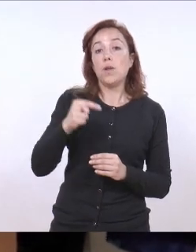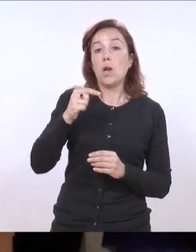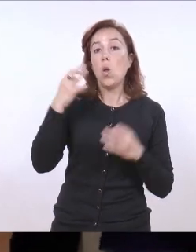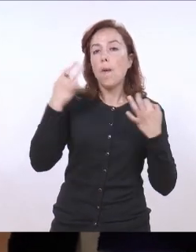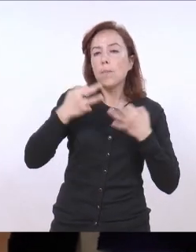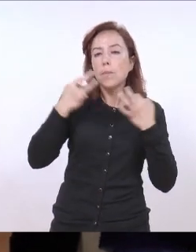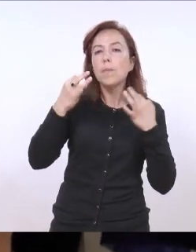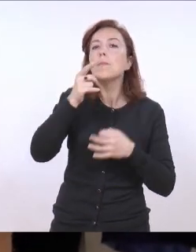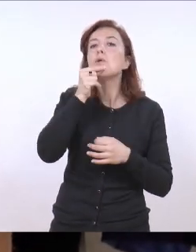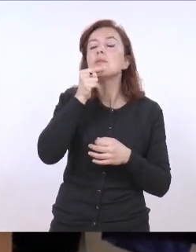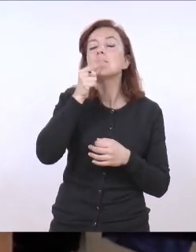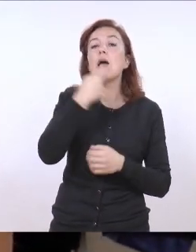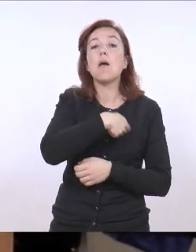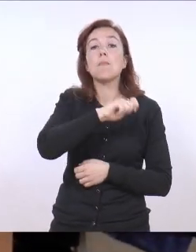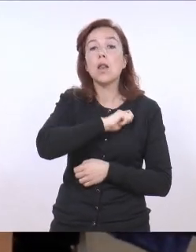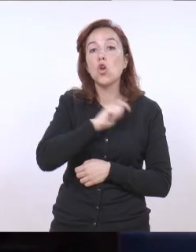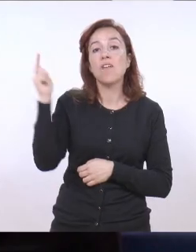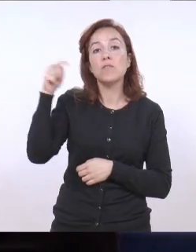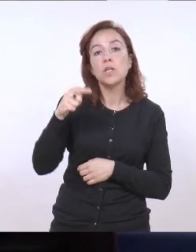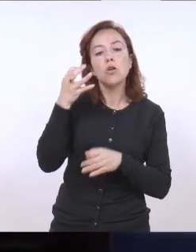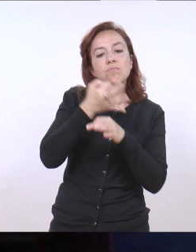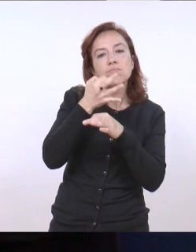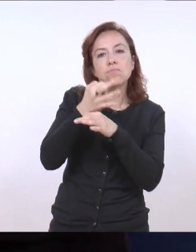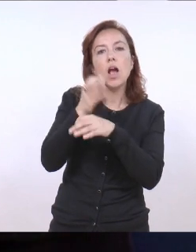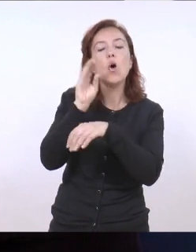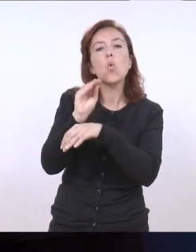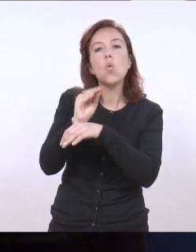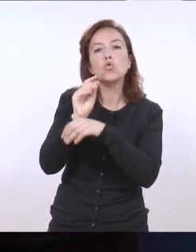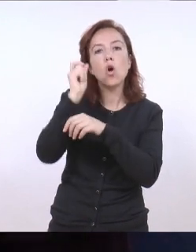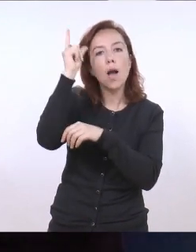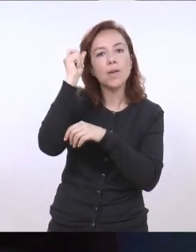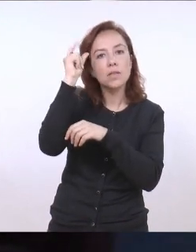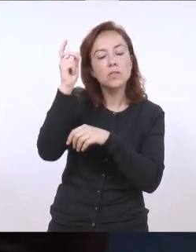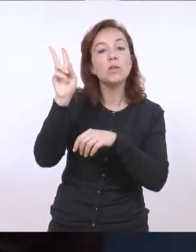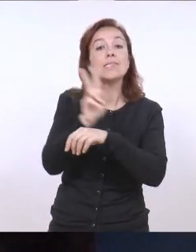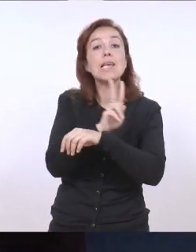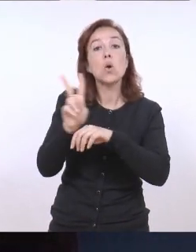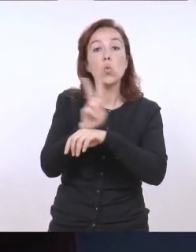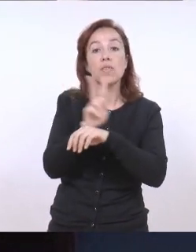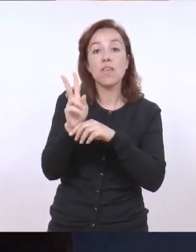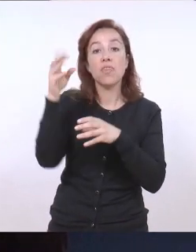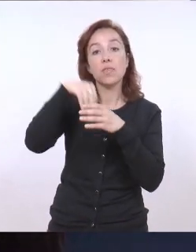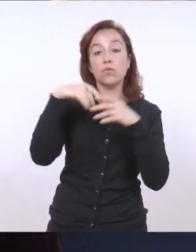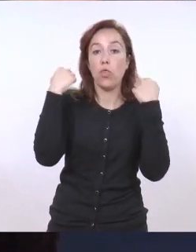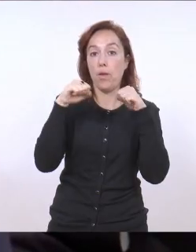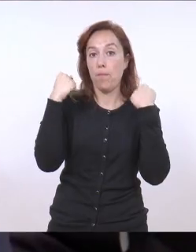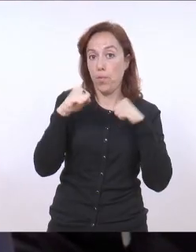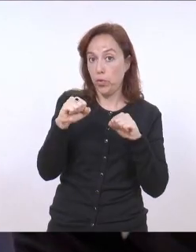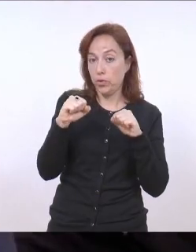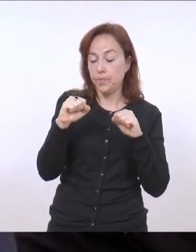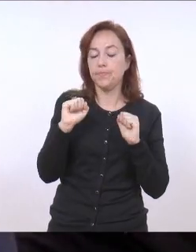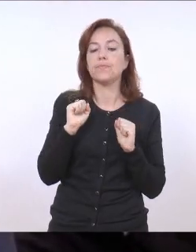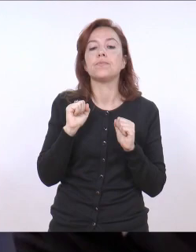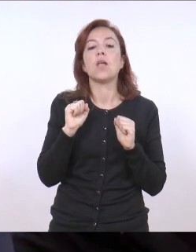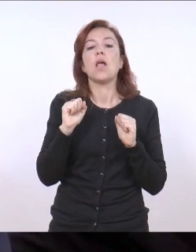Expertos de la policía española estarán brindando durante la presente semana un curso de capacitación en materia de seguridad en el deporte. Vamos